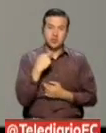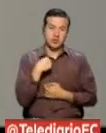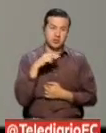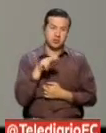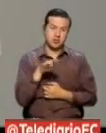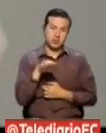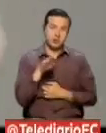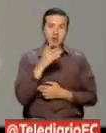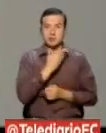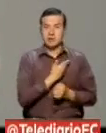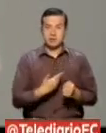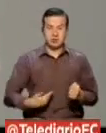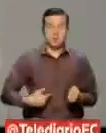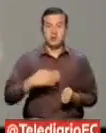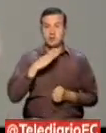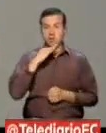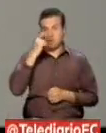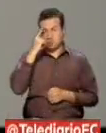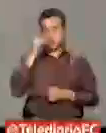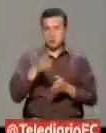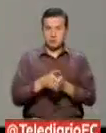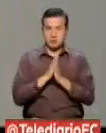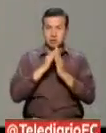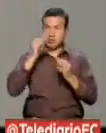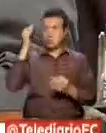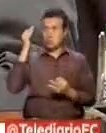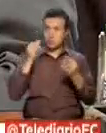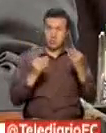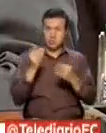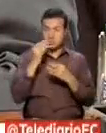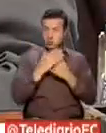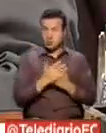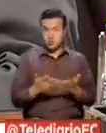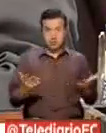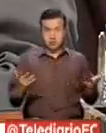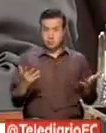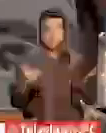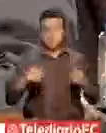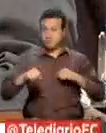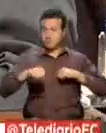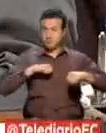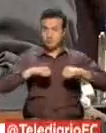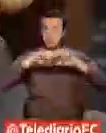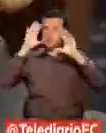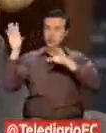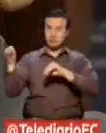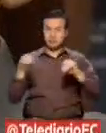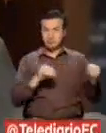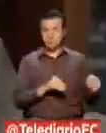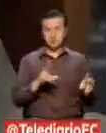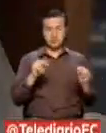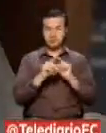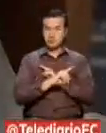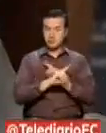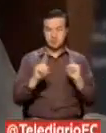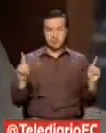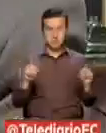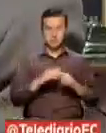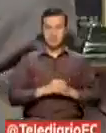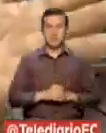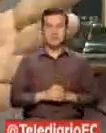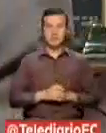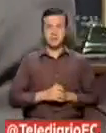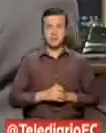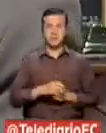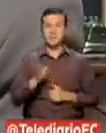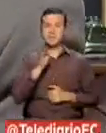del expresidente Correa, quien también es requerido por la justicia, no se podrá tramitar una extradición, señala el doctor Gonzalo Silva.